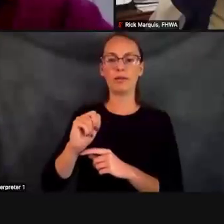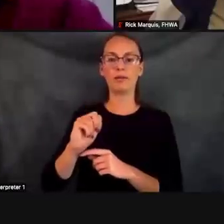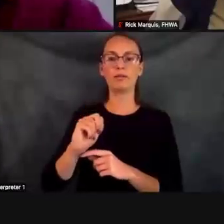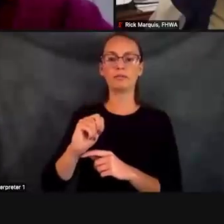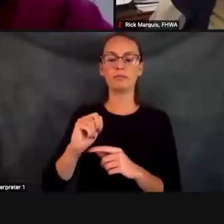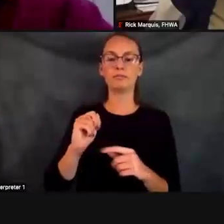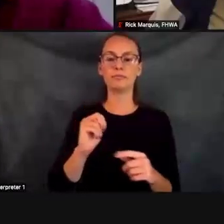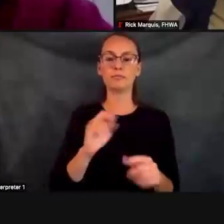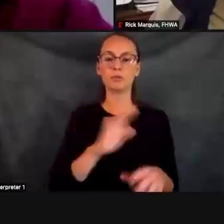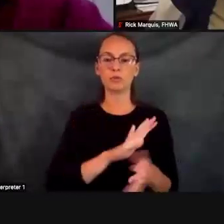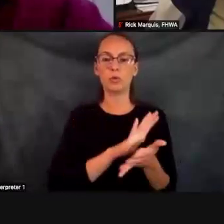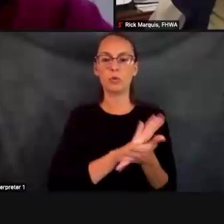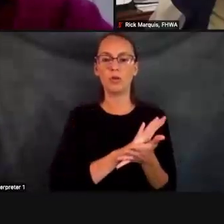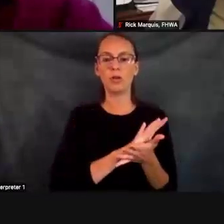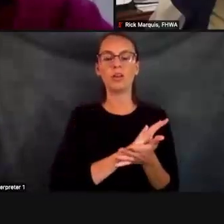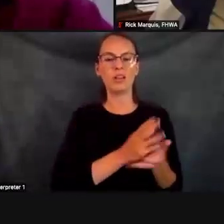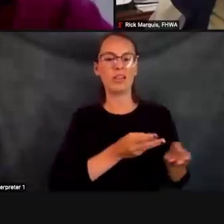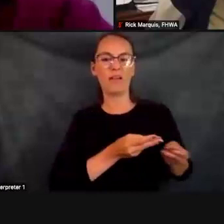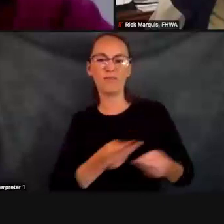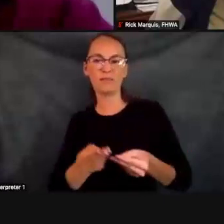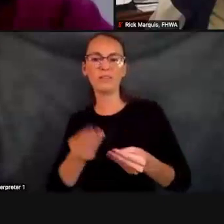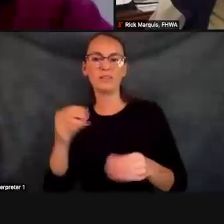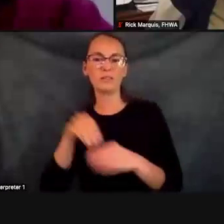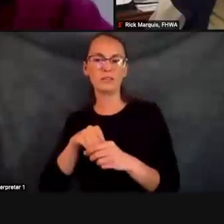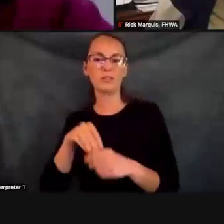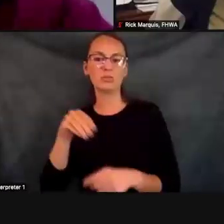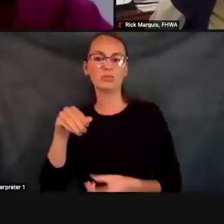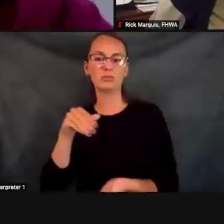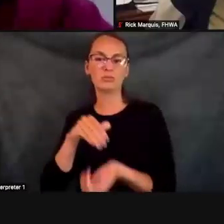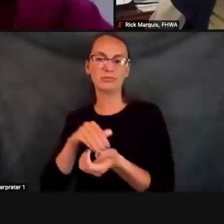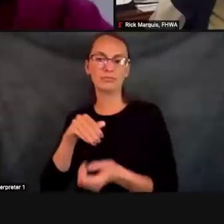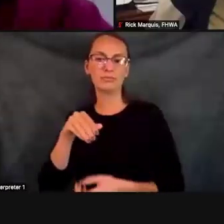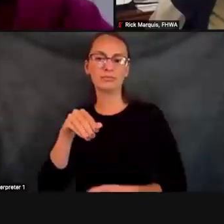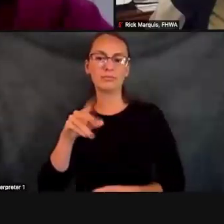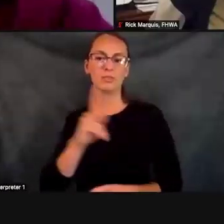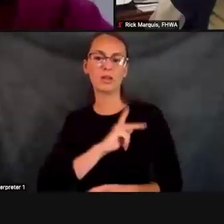asistente de enseñanza en la academia